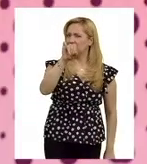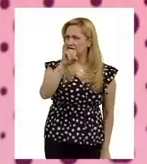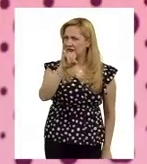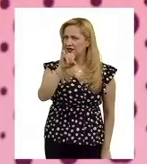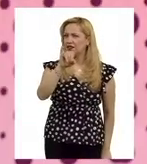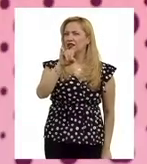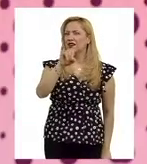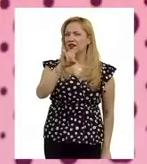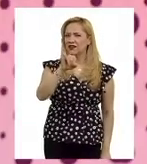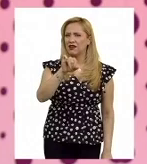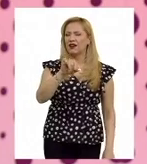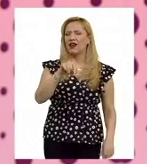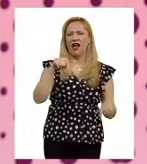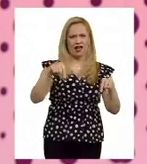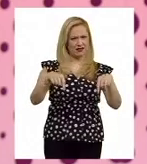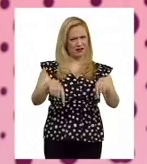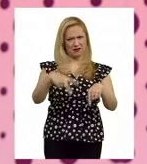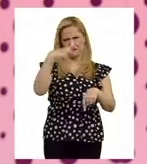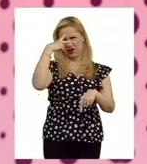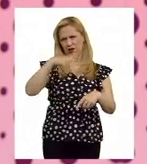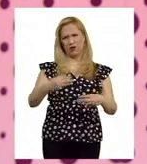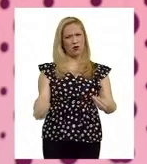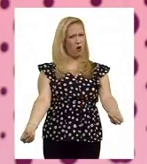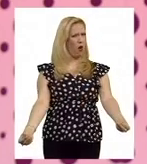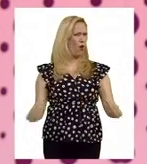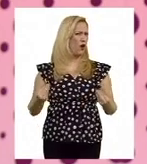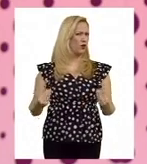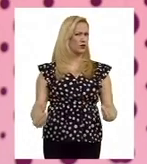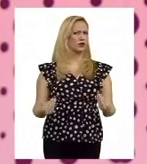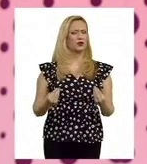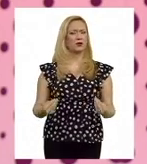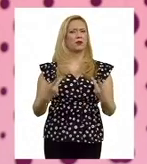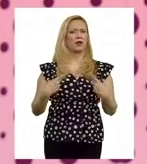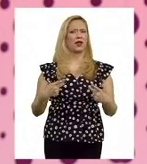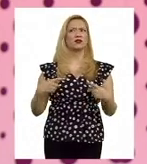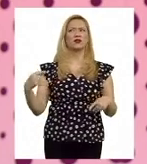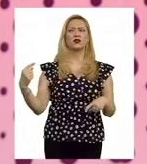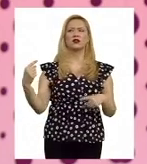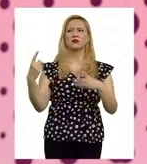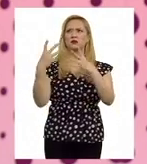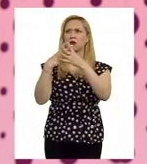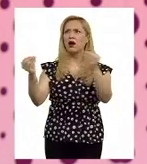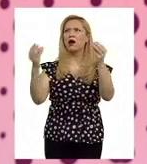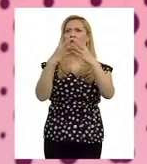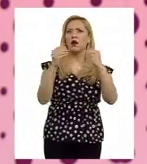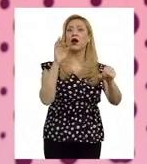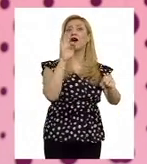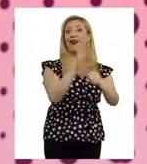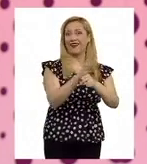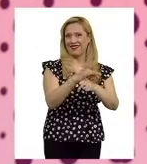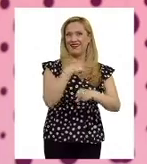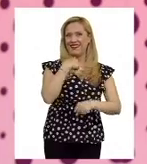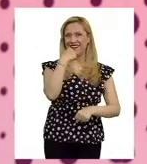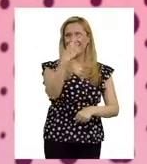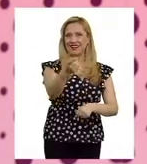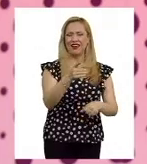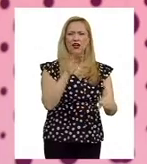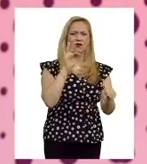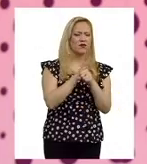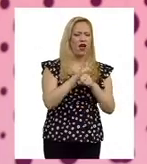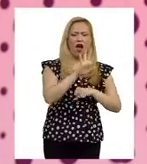resistencia hasta incluso, digo, en México hemos tenido muchos casos de personas desaparecidas, de defensores, de